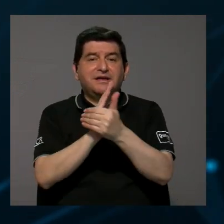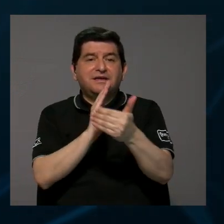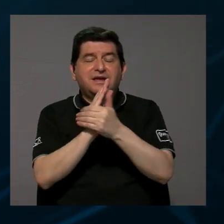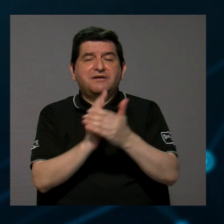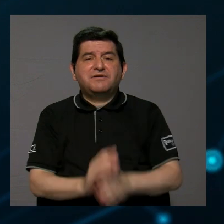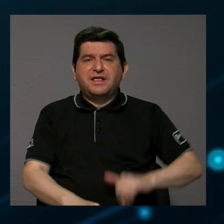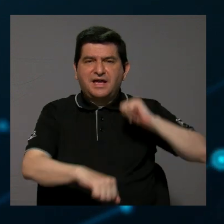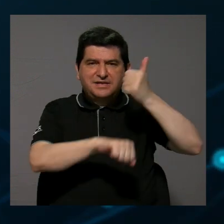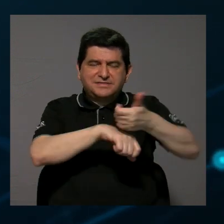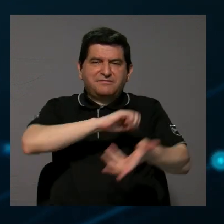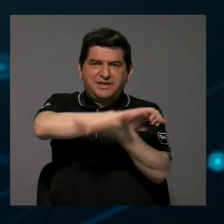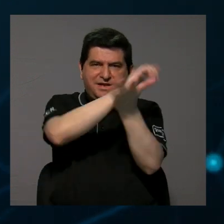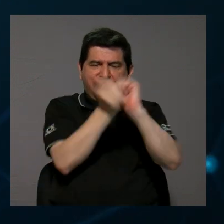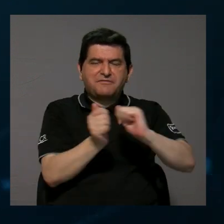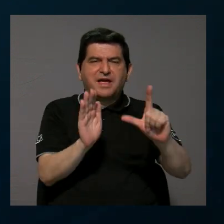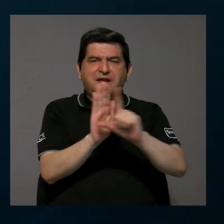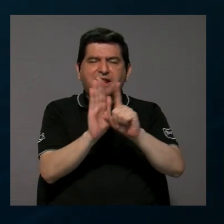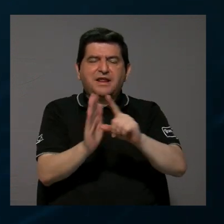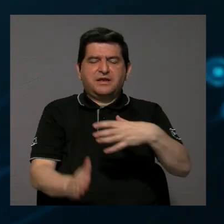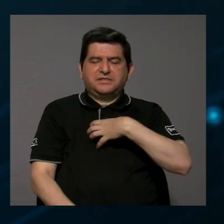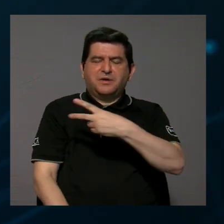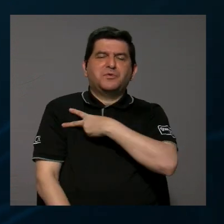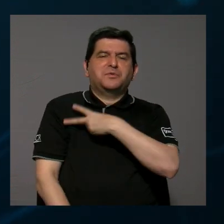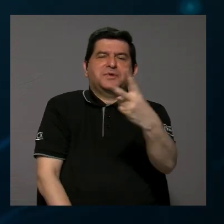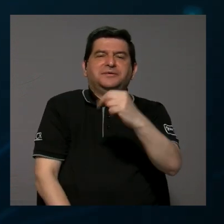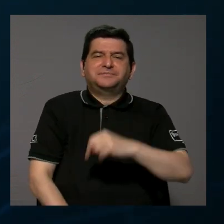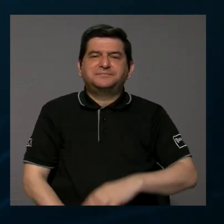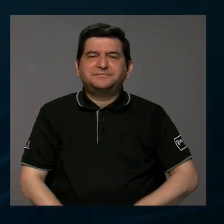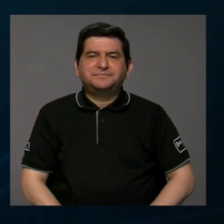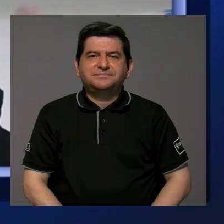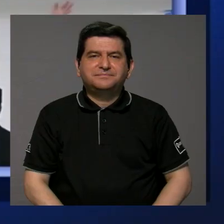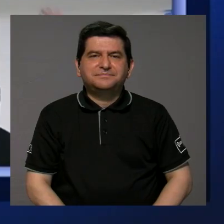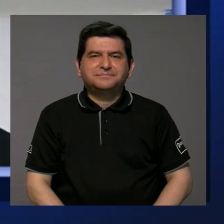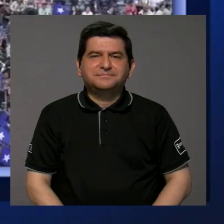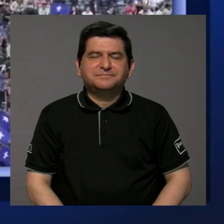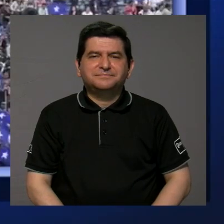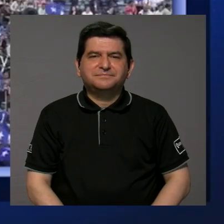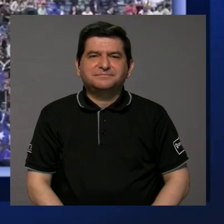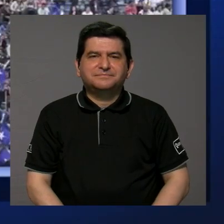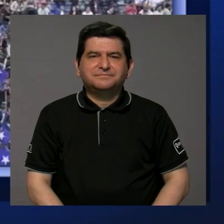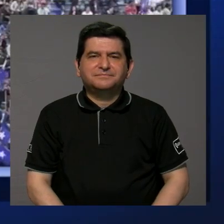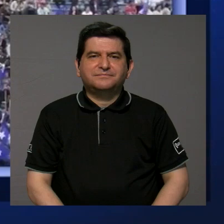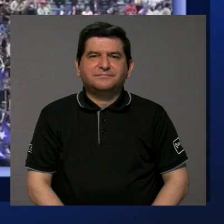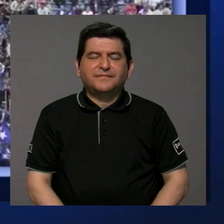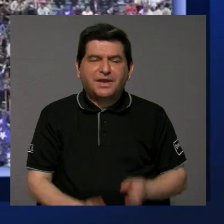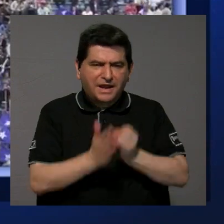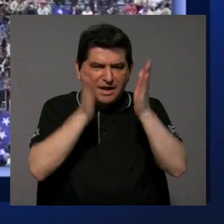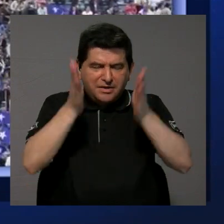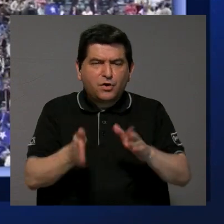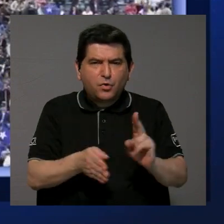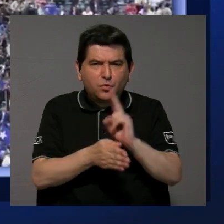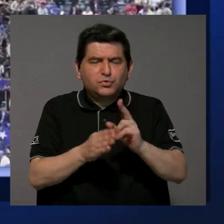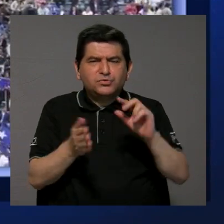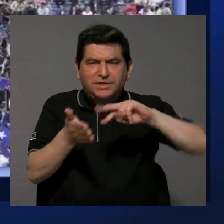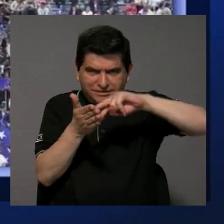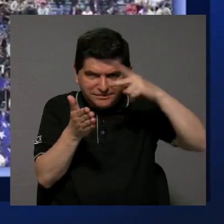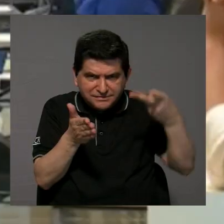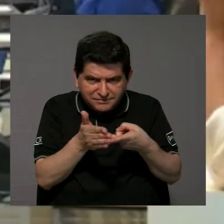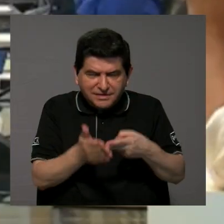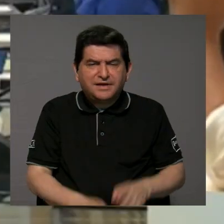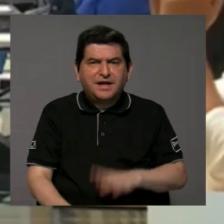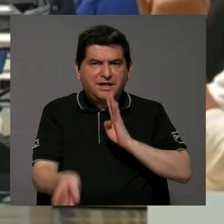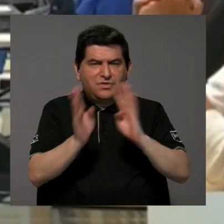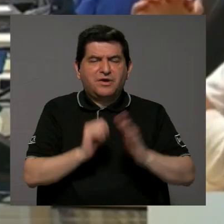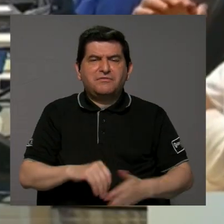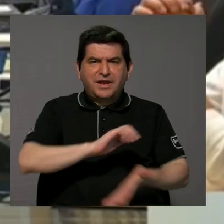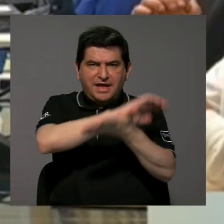de promulgar y modificar leyes a su voluntad. La investigadora utiliza este concepto cuando